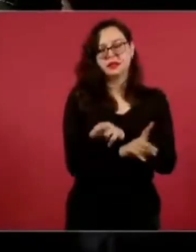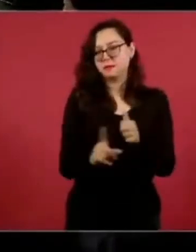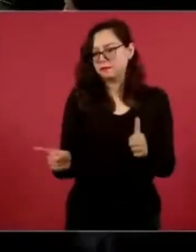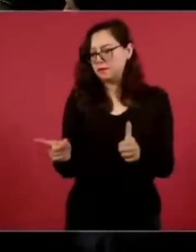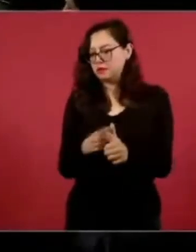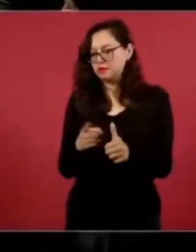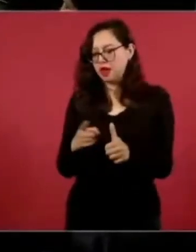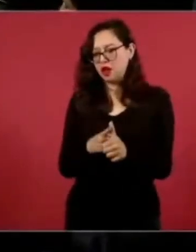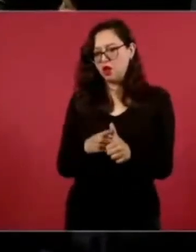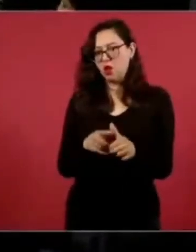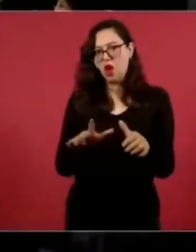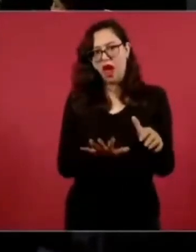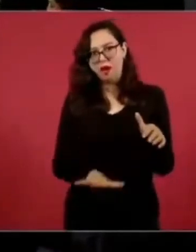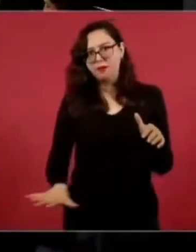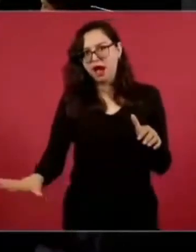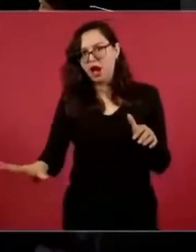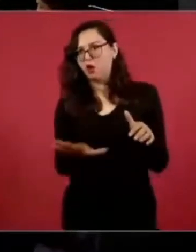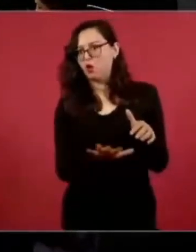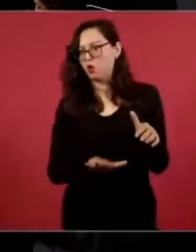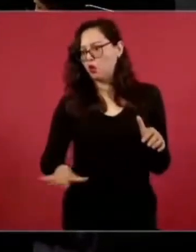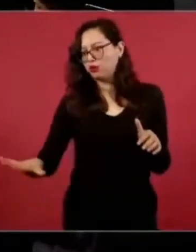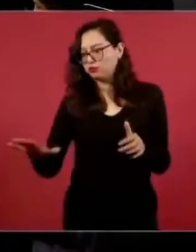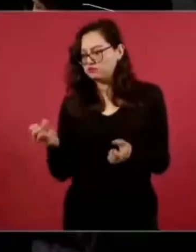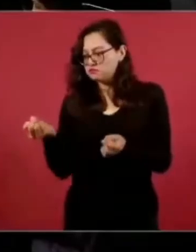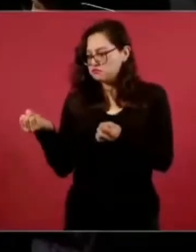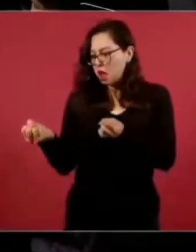económicas, sean empresariales,